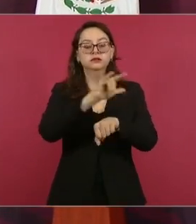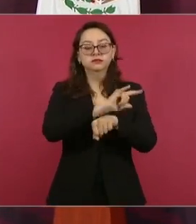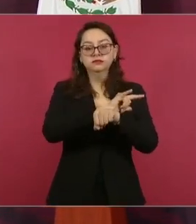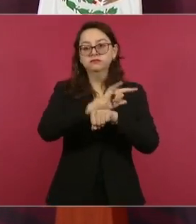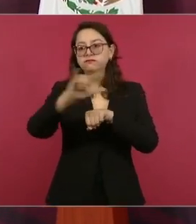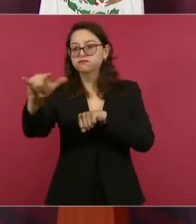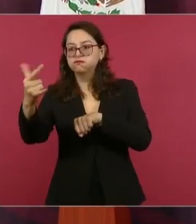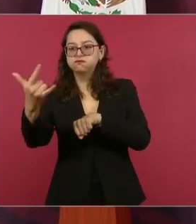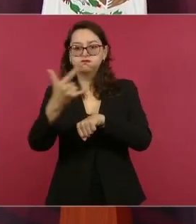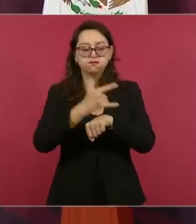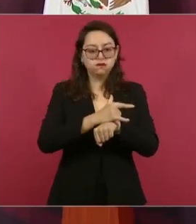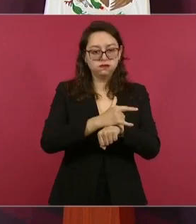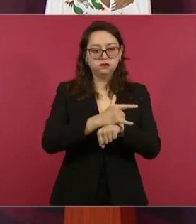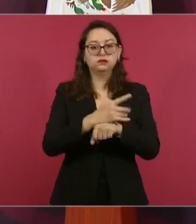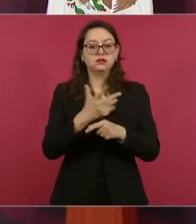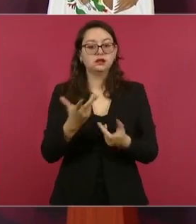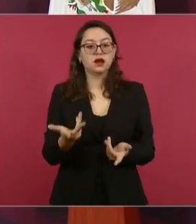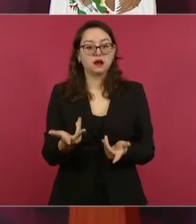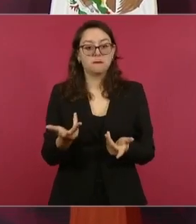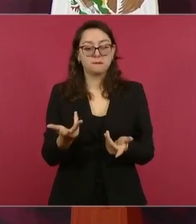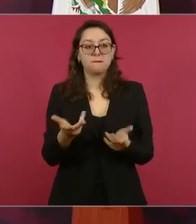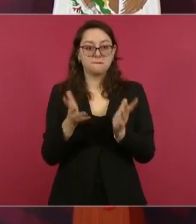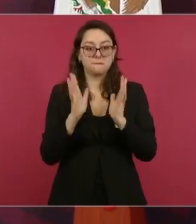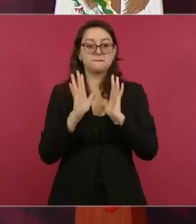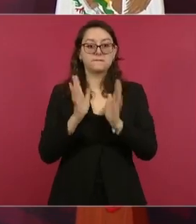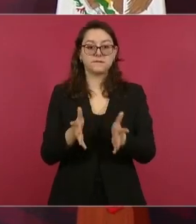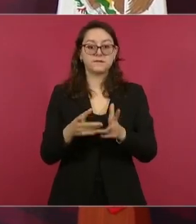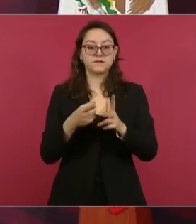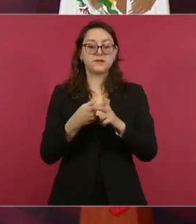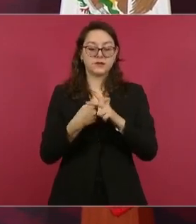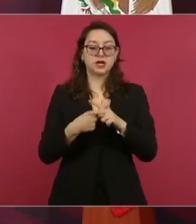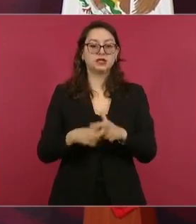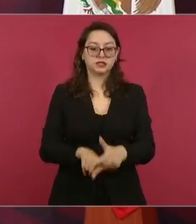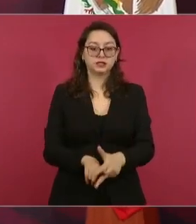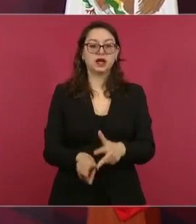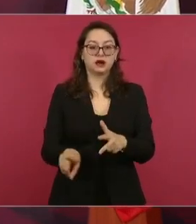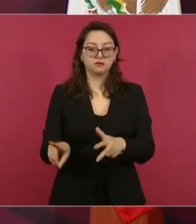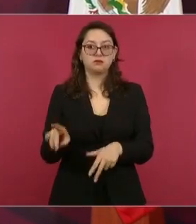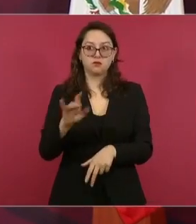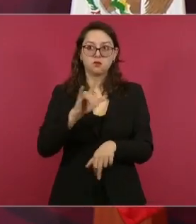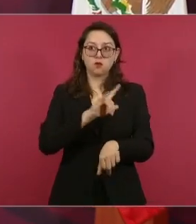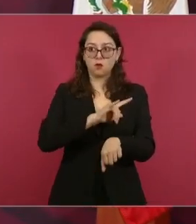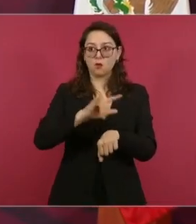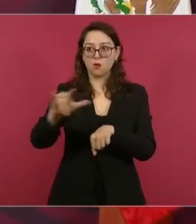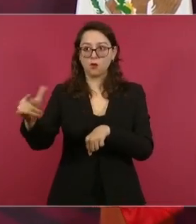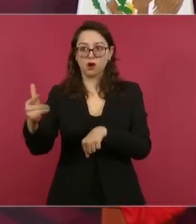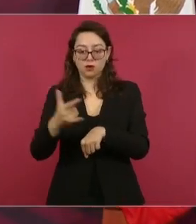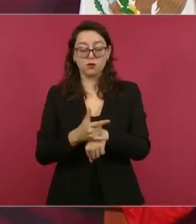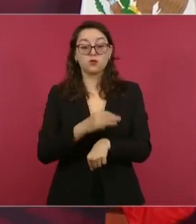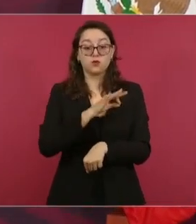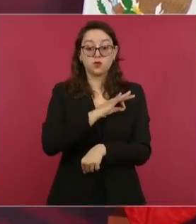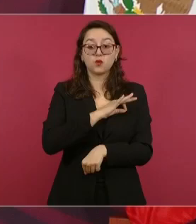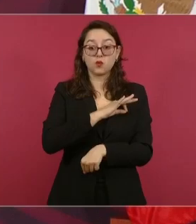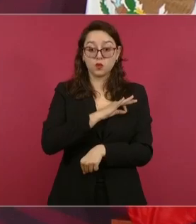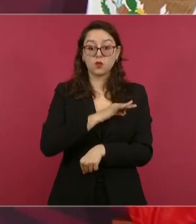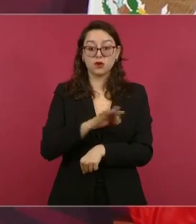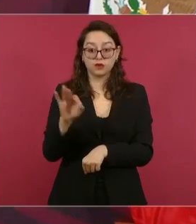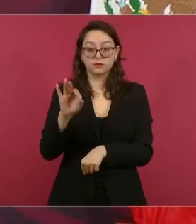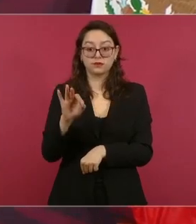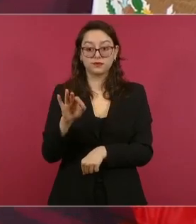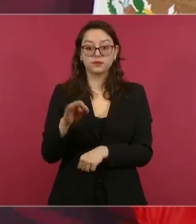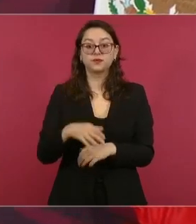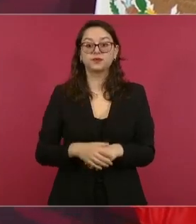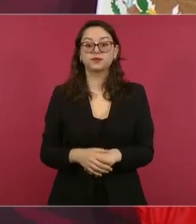los vuelos que ya van a salir. Le vamos a pedir al almirante